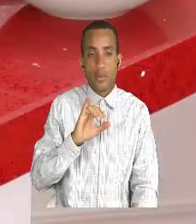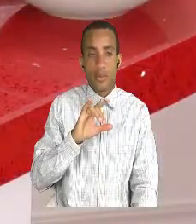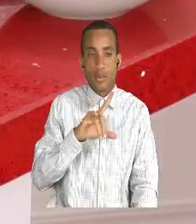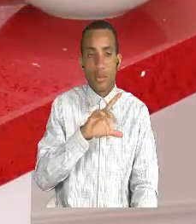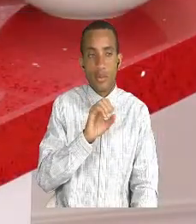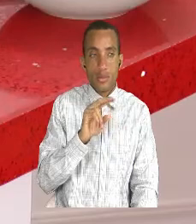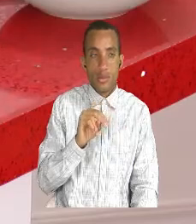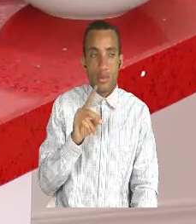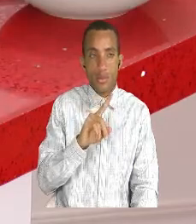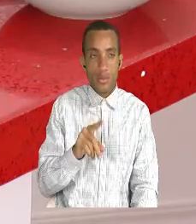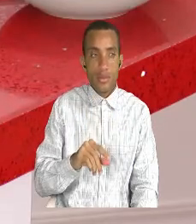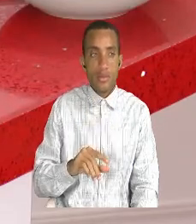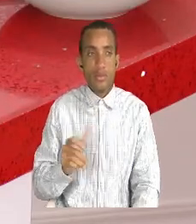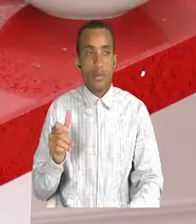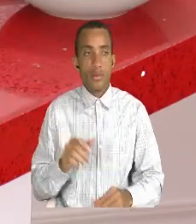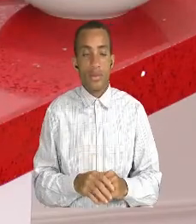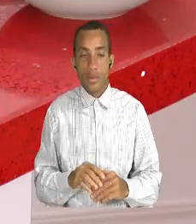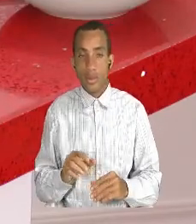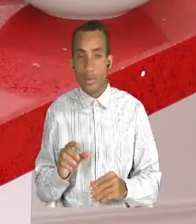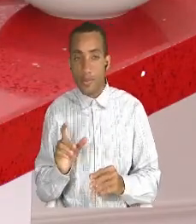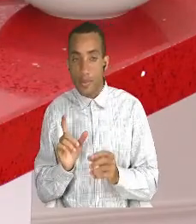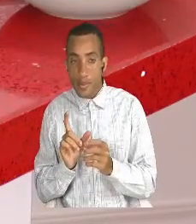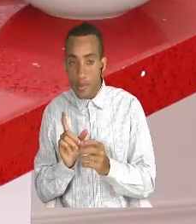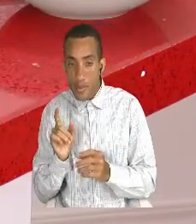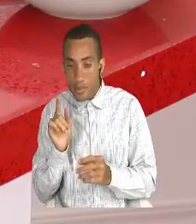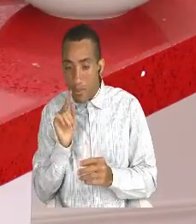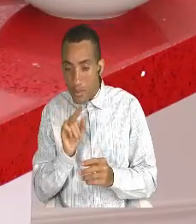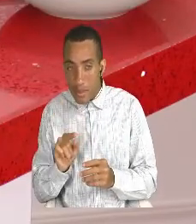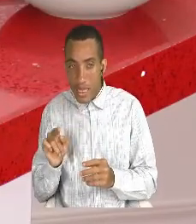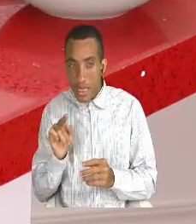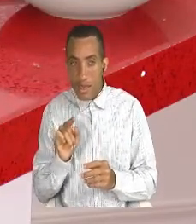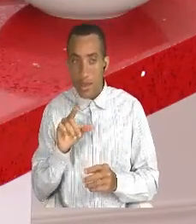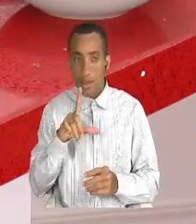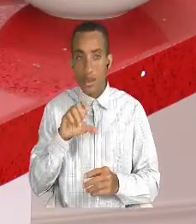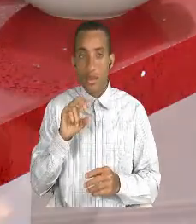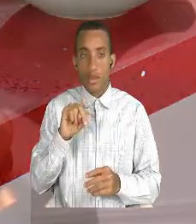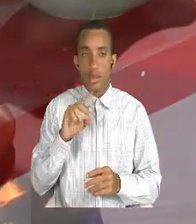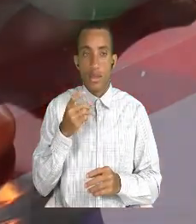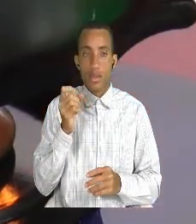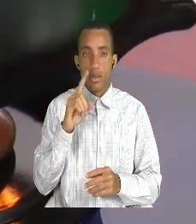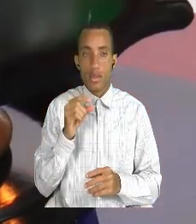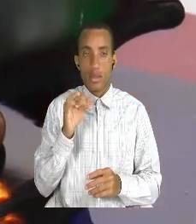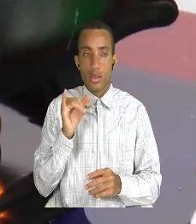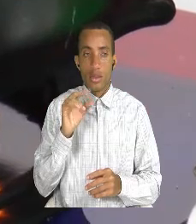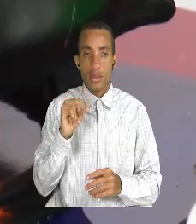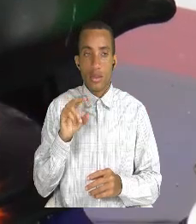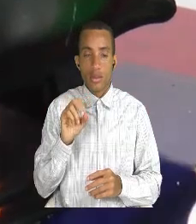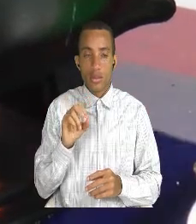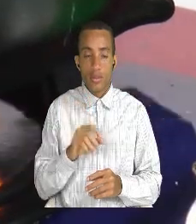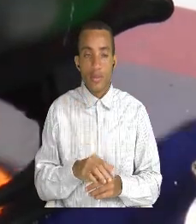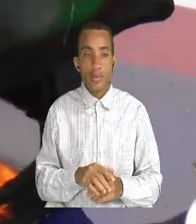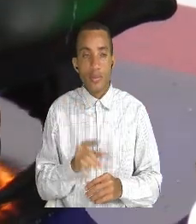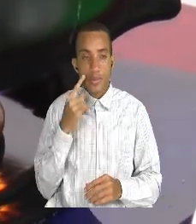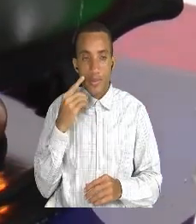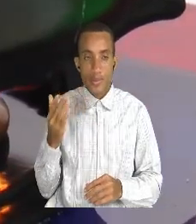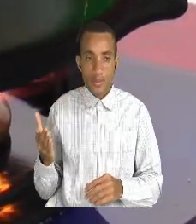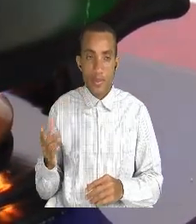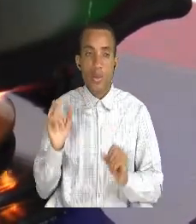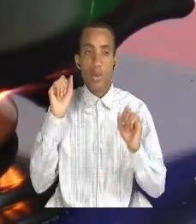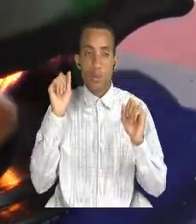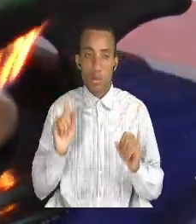¿Sí? Entonces, la idea de estos langostinos no es dejarlos cocinar tanto. Igual le voy a agregar un toquecito de sal para que ellos tengan su sabor